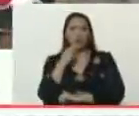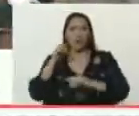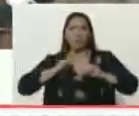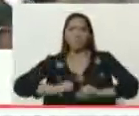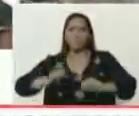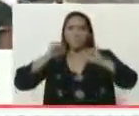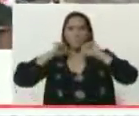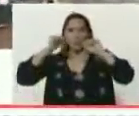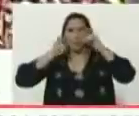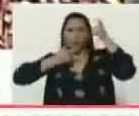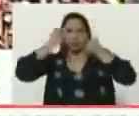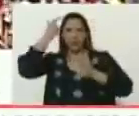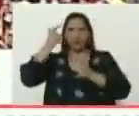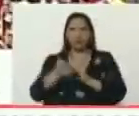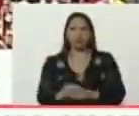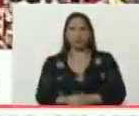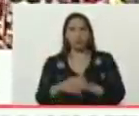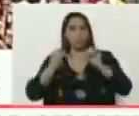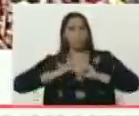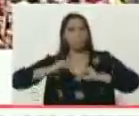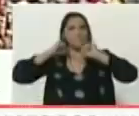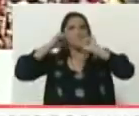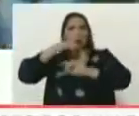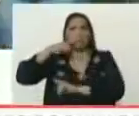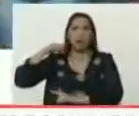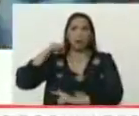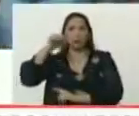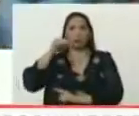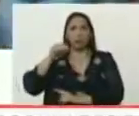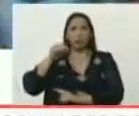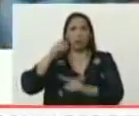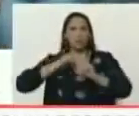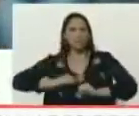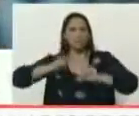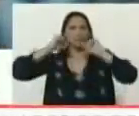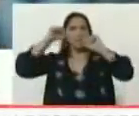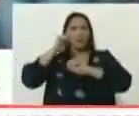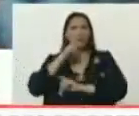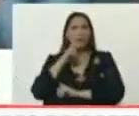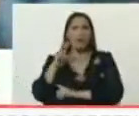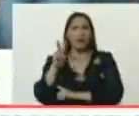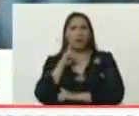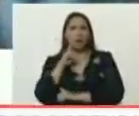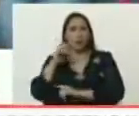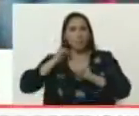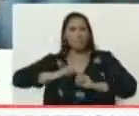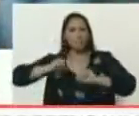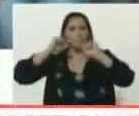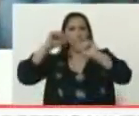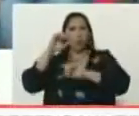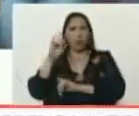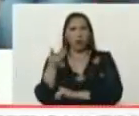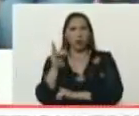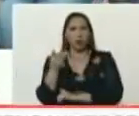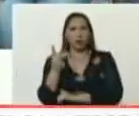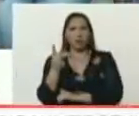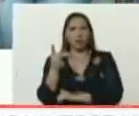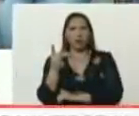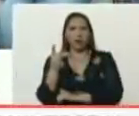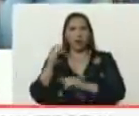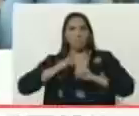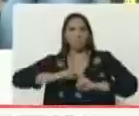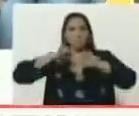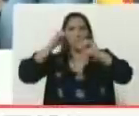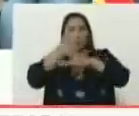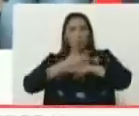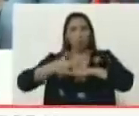viva Chávez! ¡Que viva Maduro! ¡Que viva Evo! ¡Que viva Bolivia! ¡Que viva León